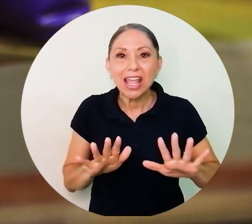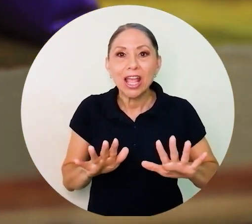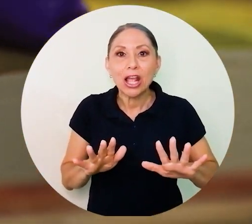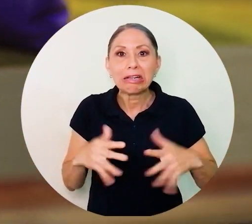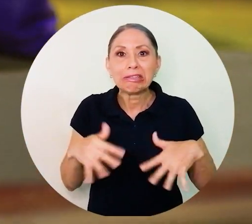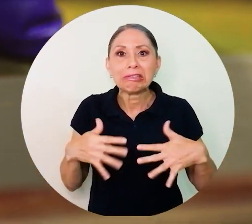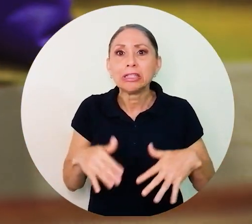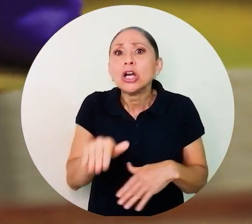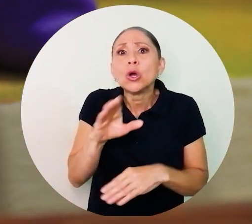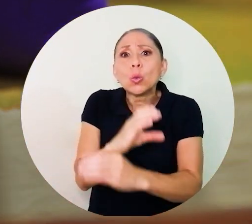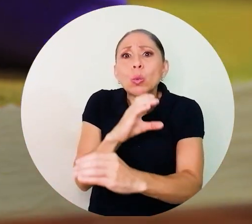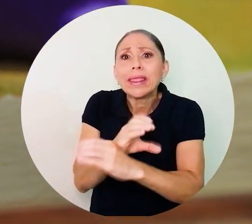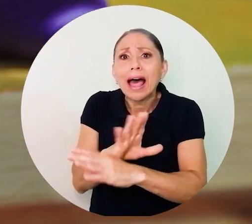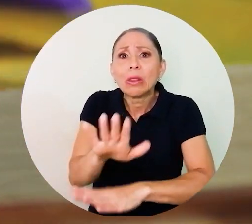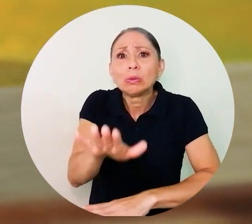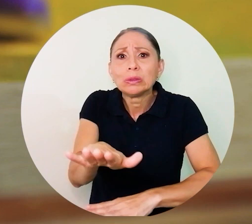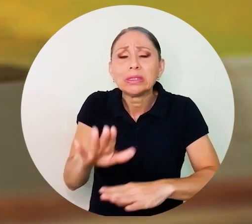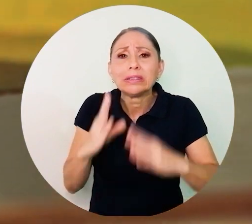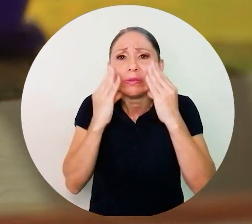¡Uy! ¡Cuidado, rompes algo, Rimi!